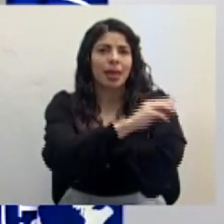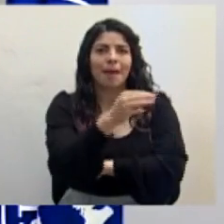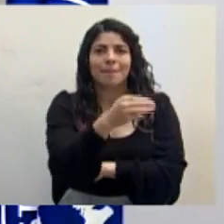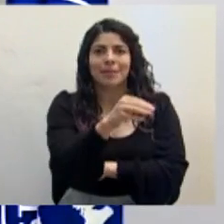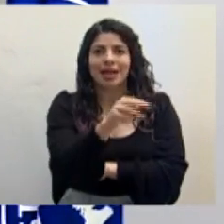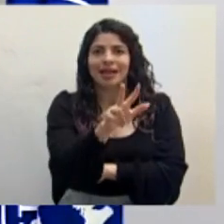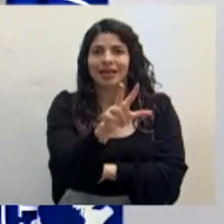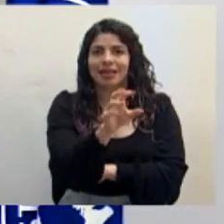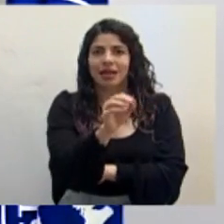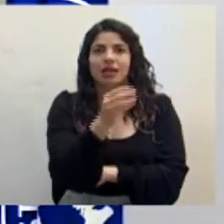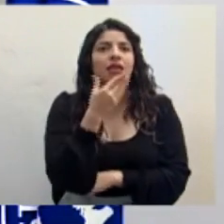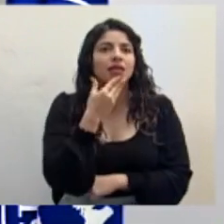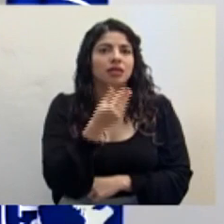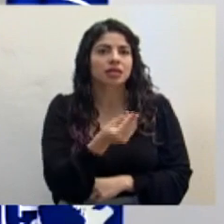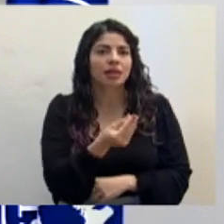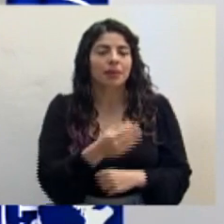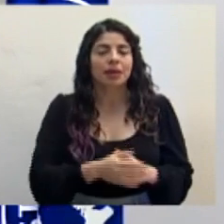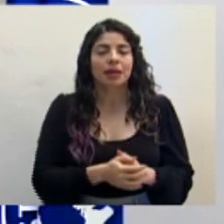miércoles 30 de diciembre,